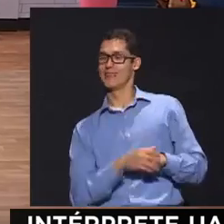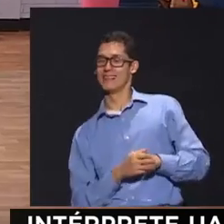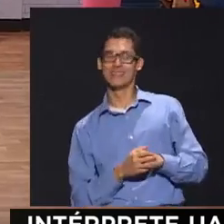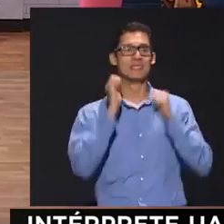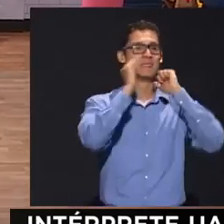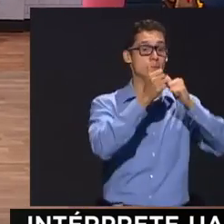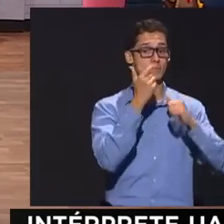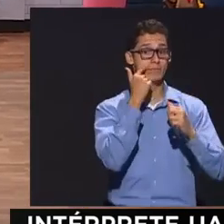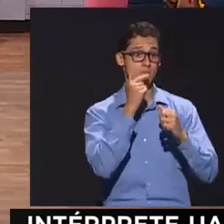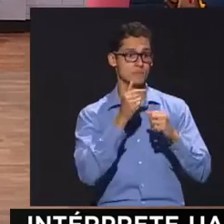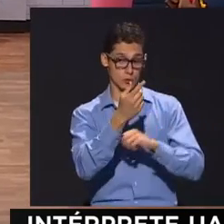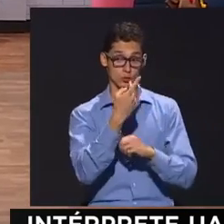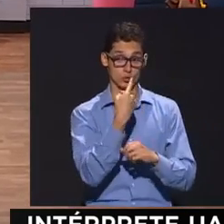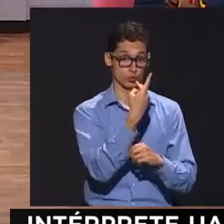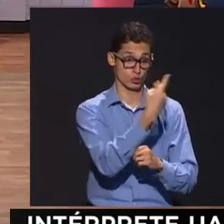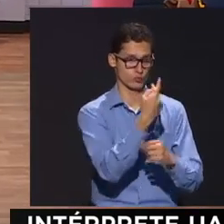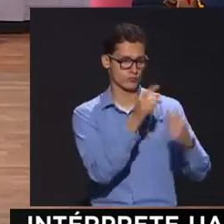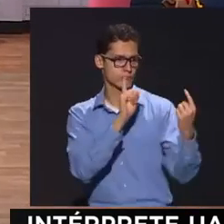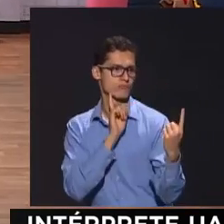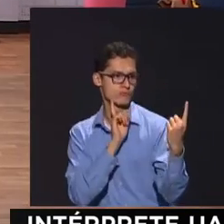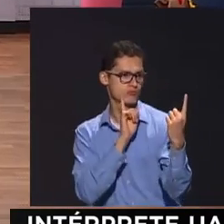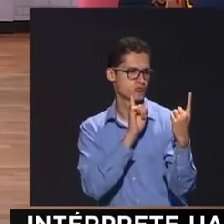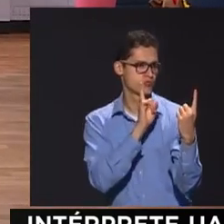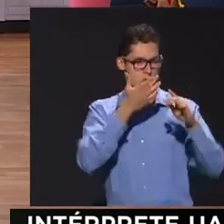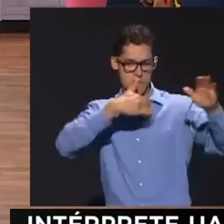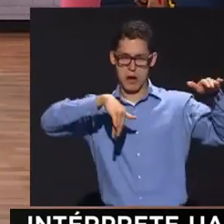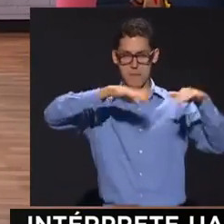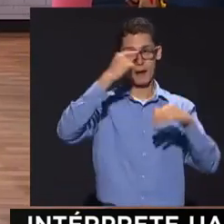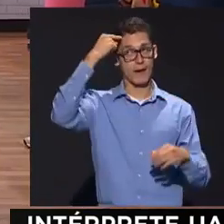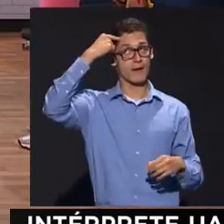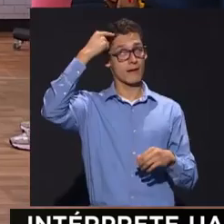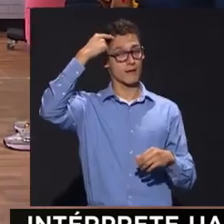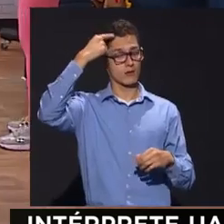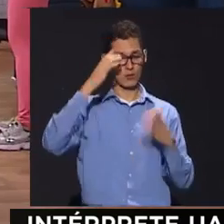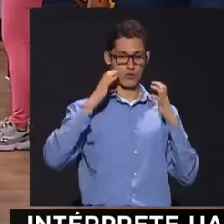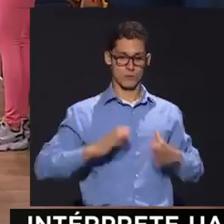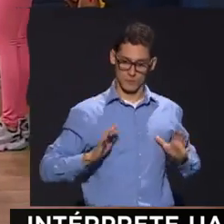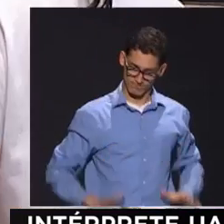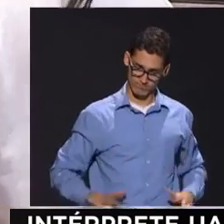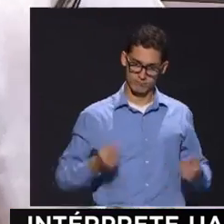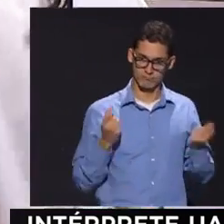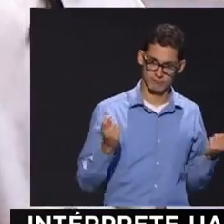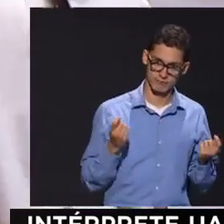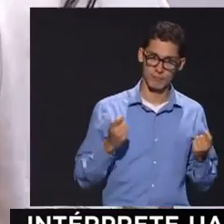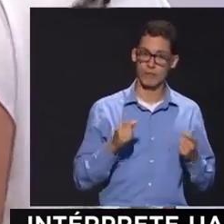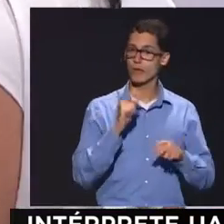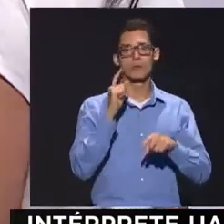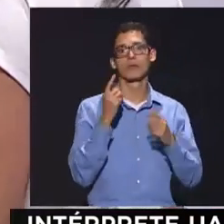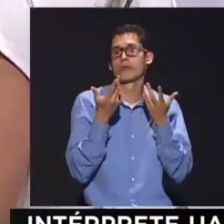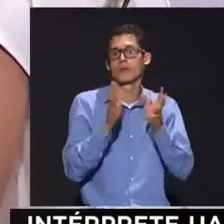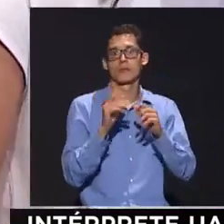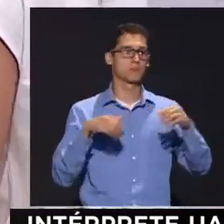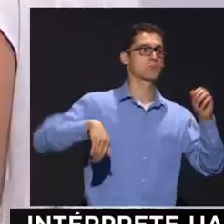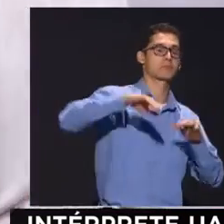cuando nos acerquemos en nuestra mente hacemos el golpe y la patada pero en nuestro cuerpo lo frenamos para evitar que nos vamos